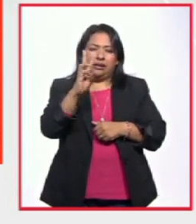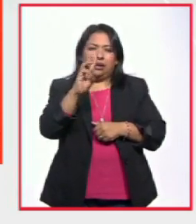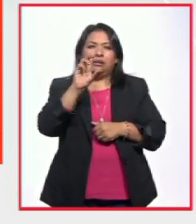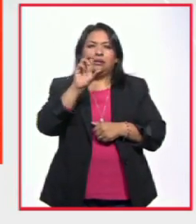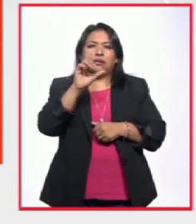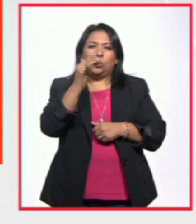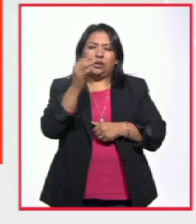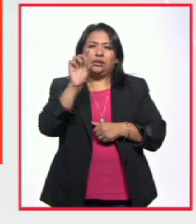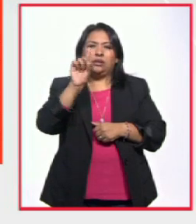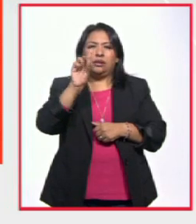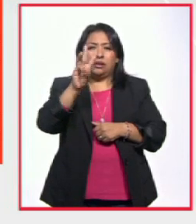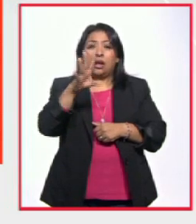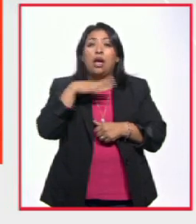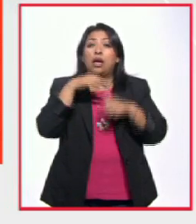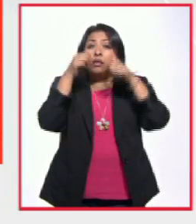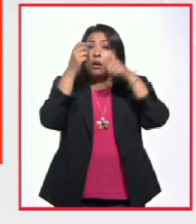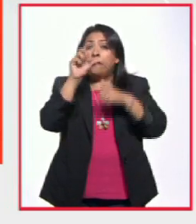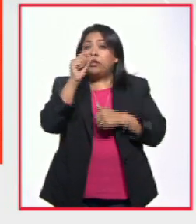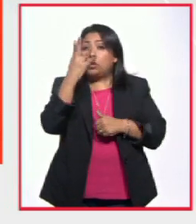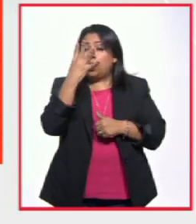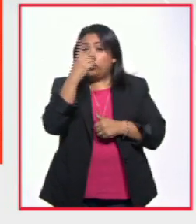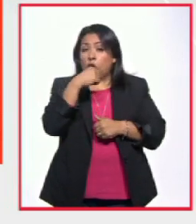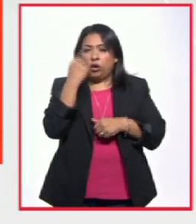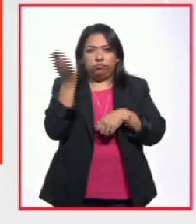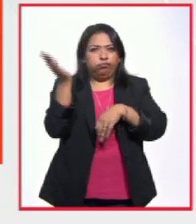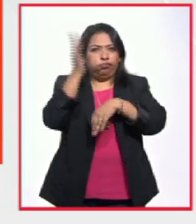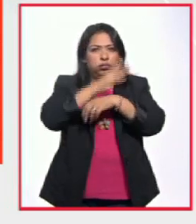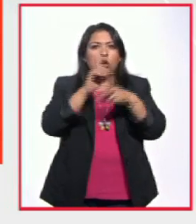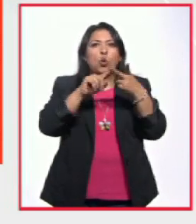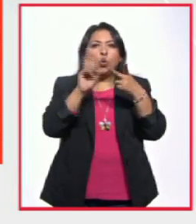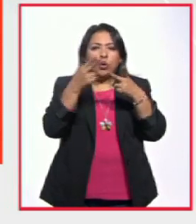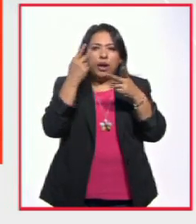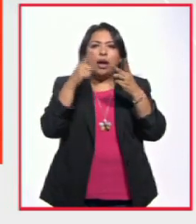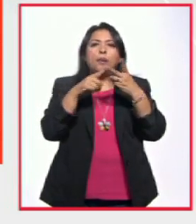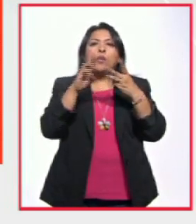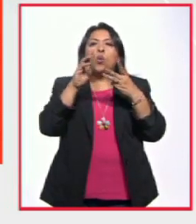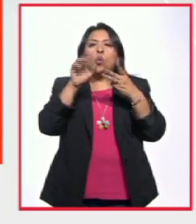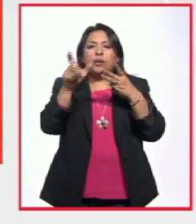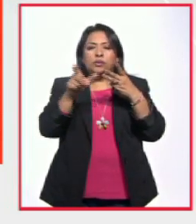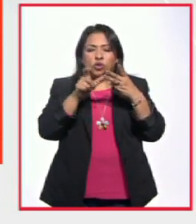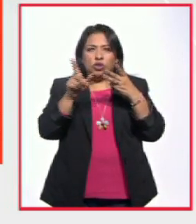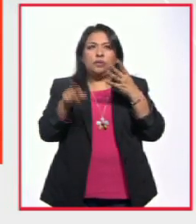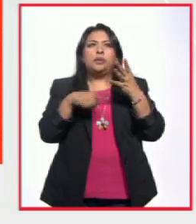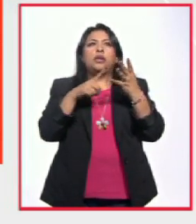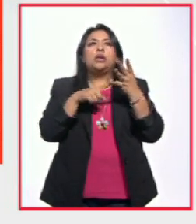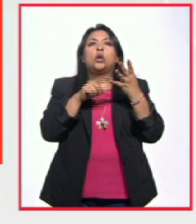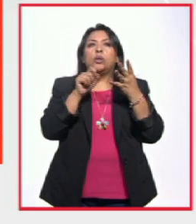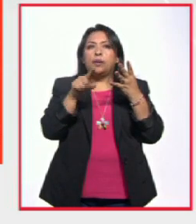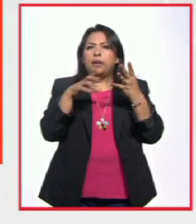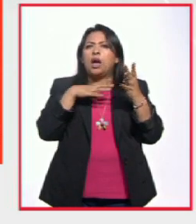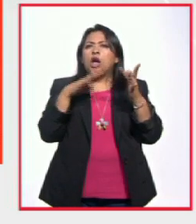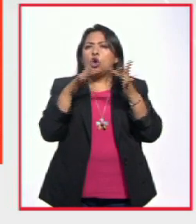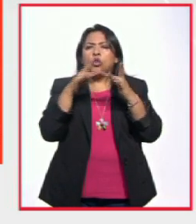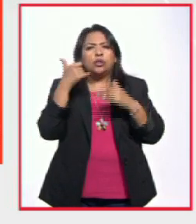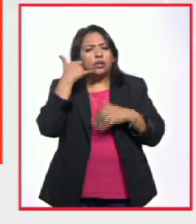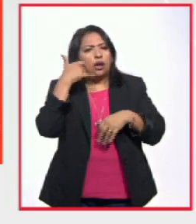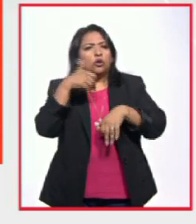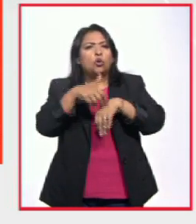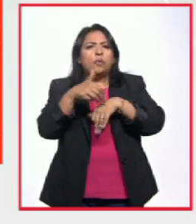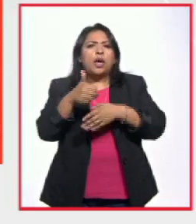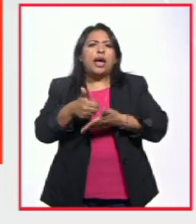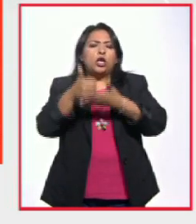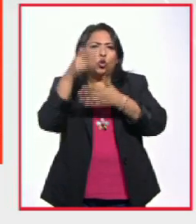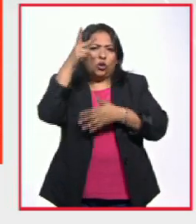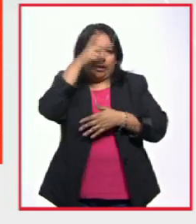55-33-55-33. Tienen su atención las 24 horas. También la UNAM, la UAM Xochimilco tienen líneas telefónicas de